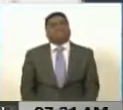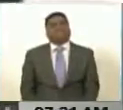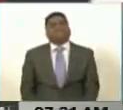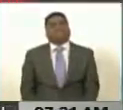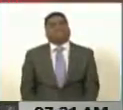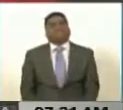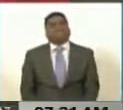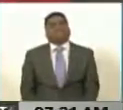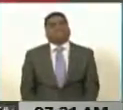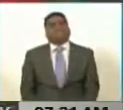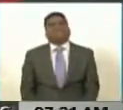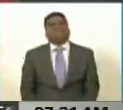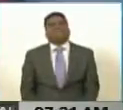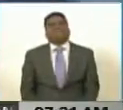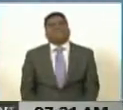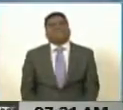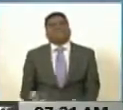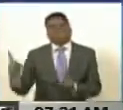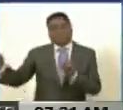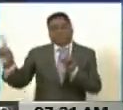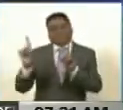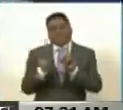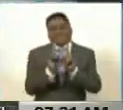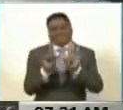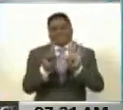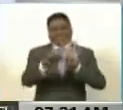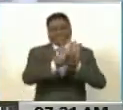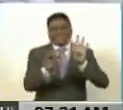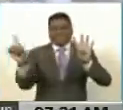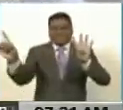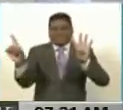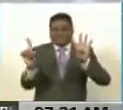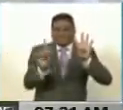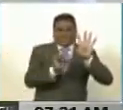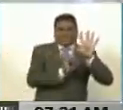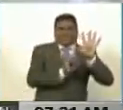Yo me acerco. Es que difícil bajarse de esa silla.